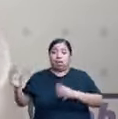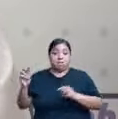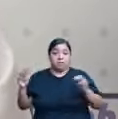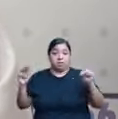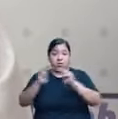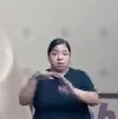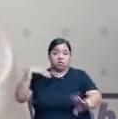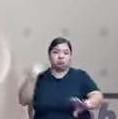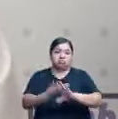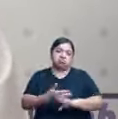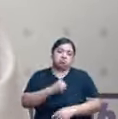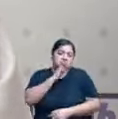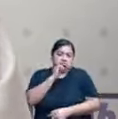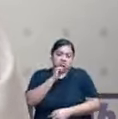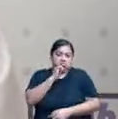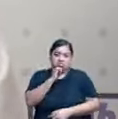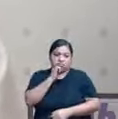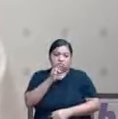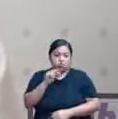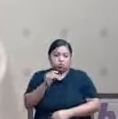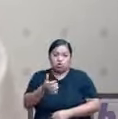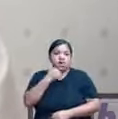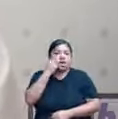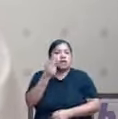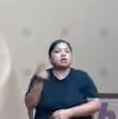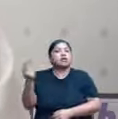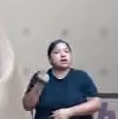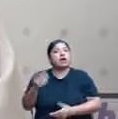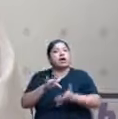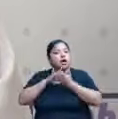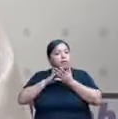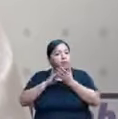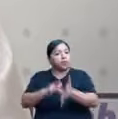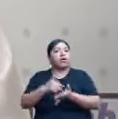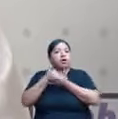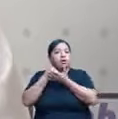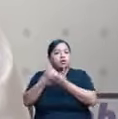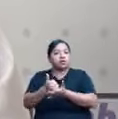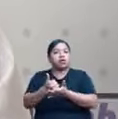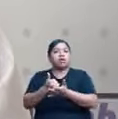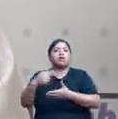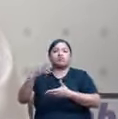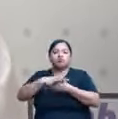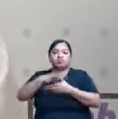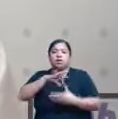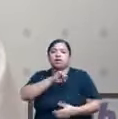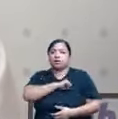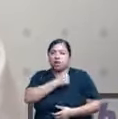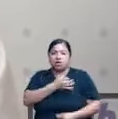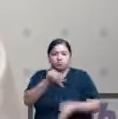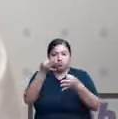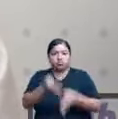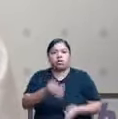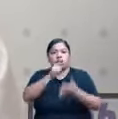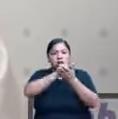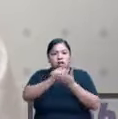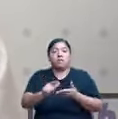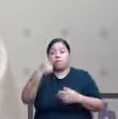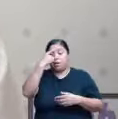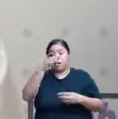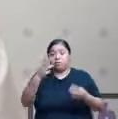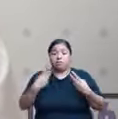Mixquiahuala. Ayudemos, vamos a convertirlo en que es una democracia sana y sobre todo un trabajo eficiente para los y